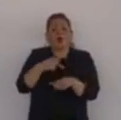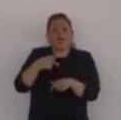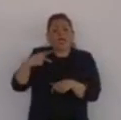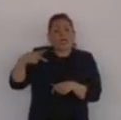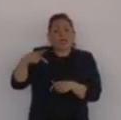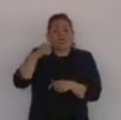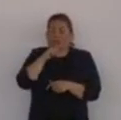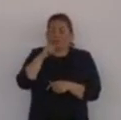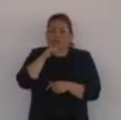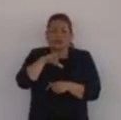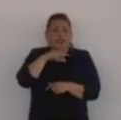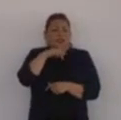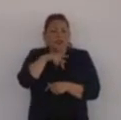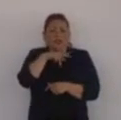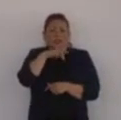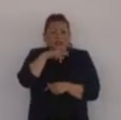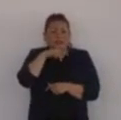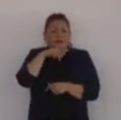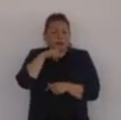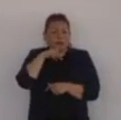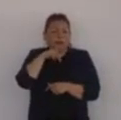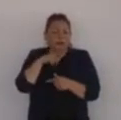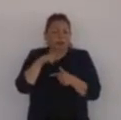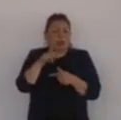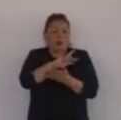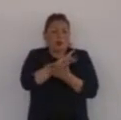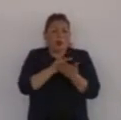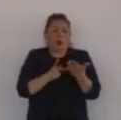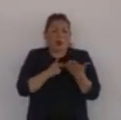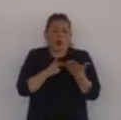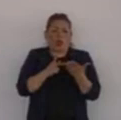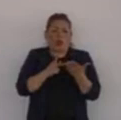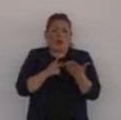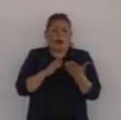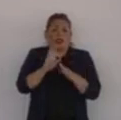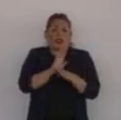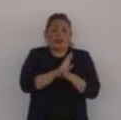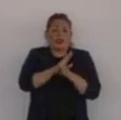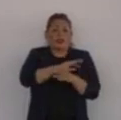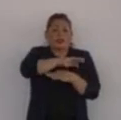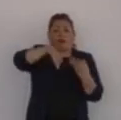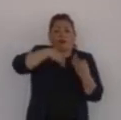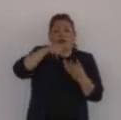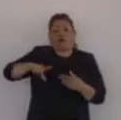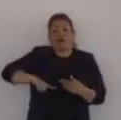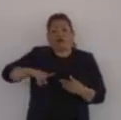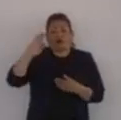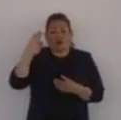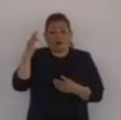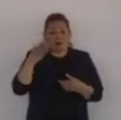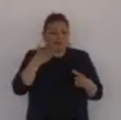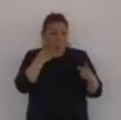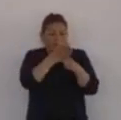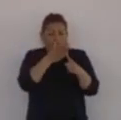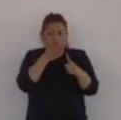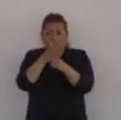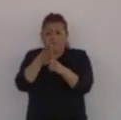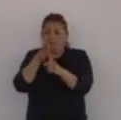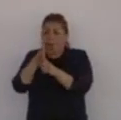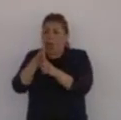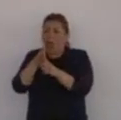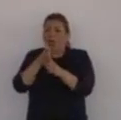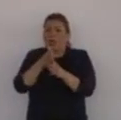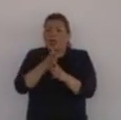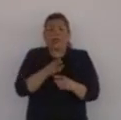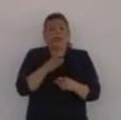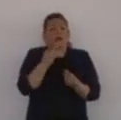ha estado muy preocupada de que los programas de bienestar que implementa el gobierno federal le lleguen a todas y a todos.